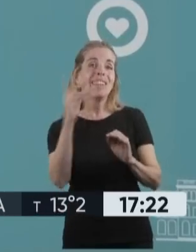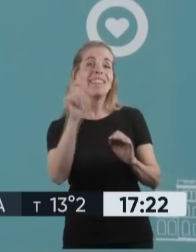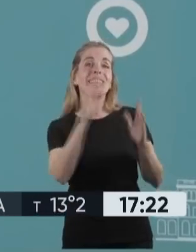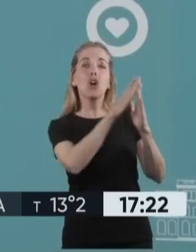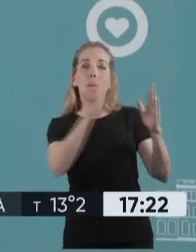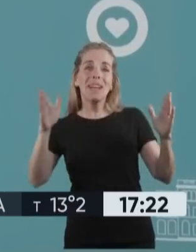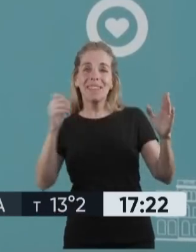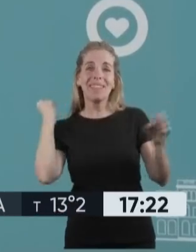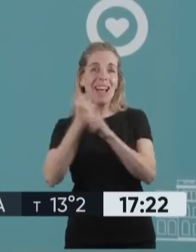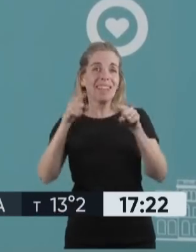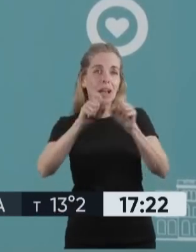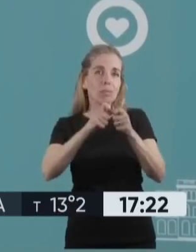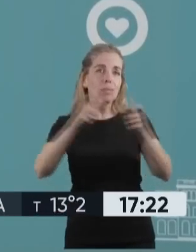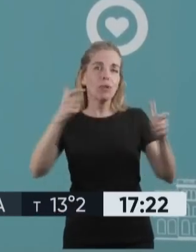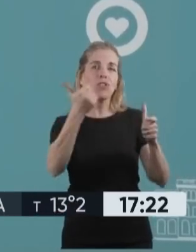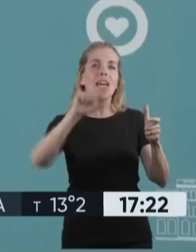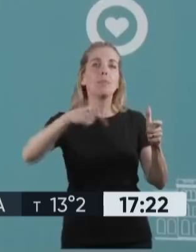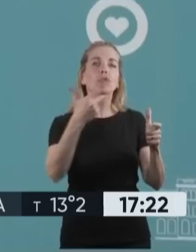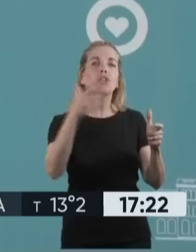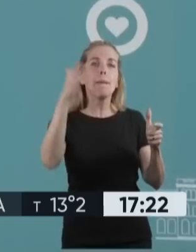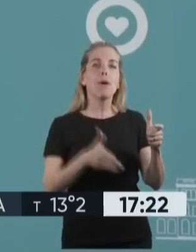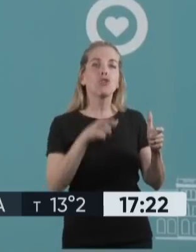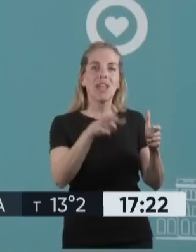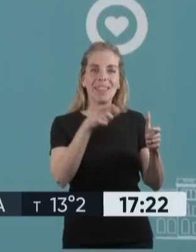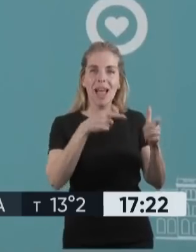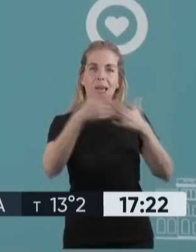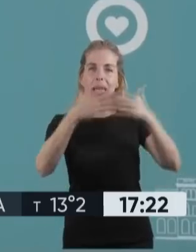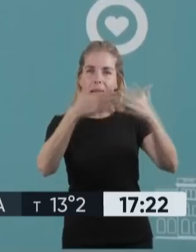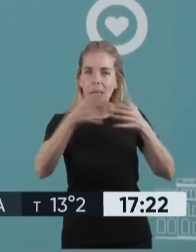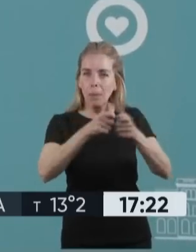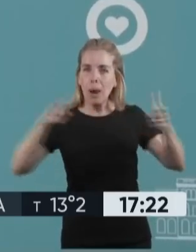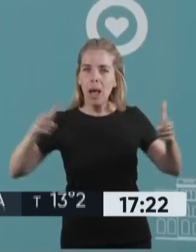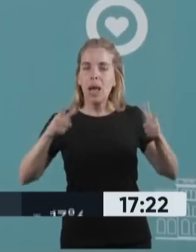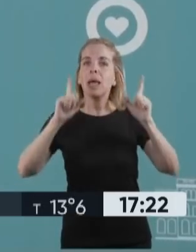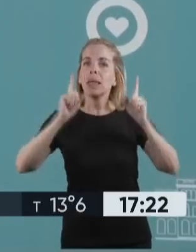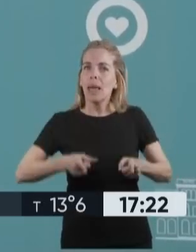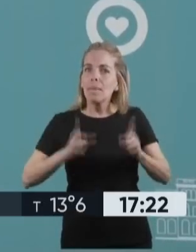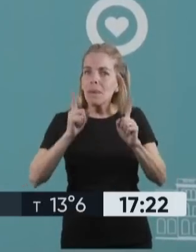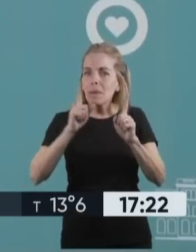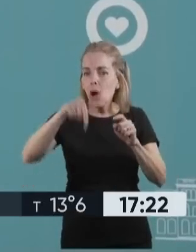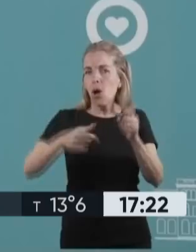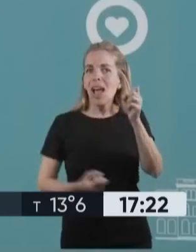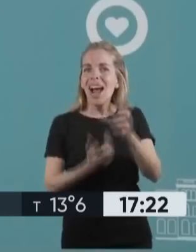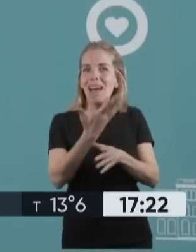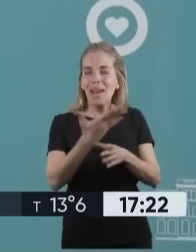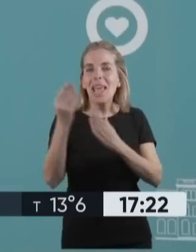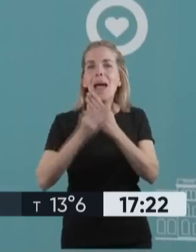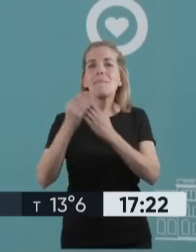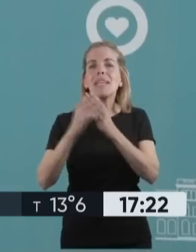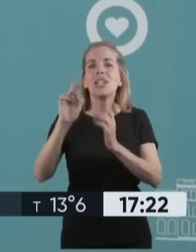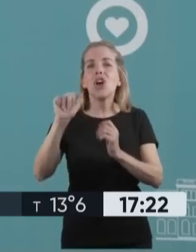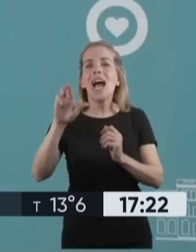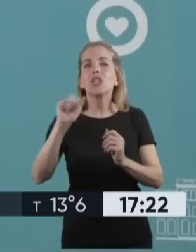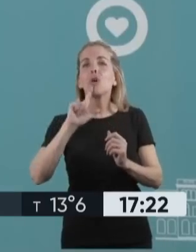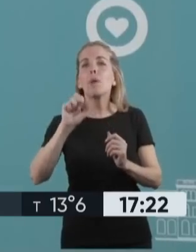meses aumentó el 6,3. Esto además nos lleva a la actividad que protagonizó hoy en la mañana el ministro